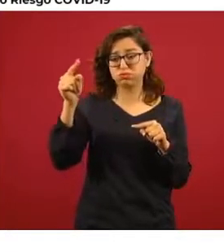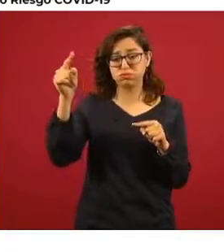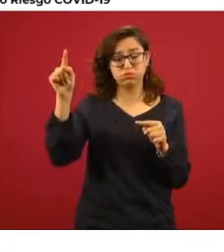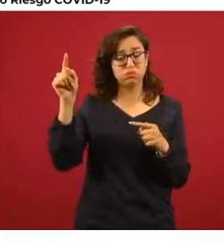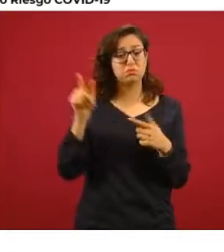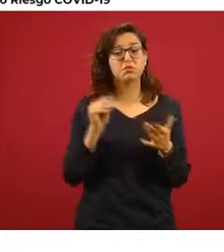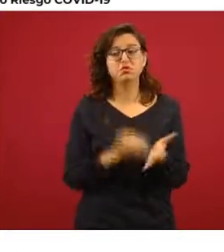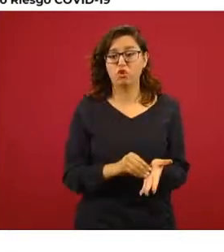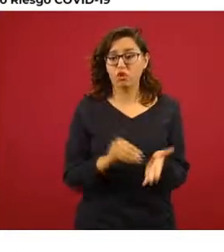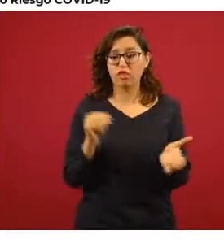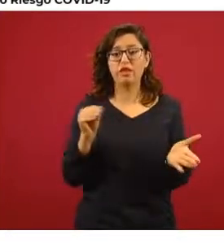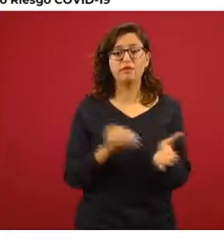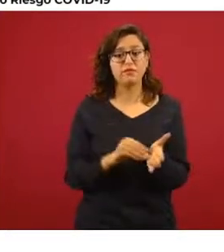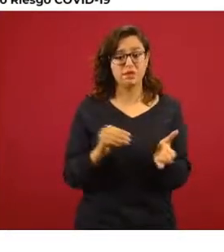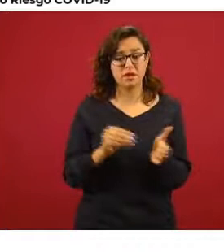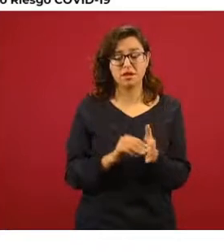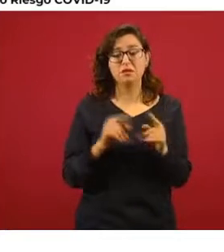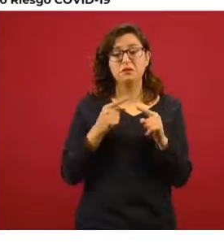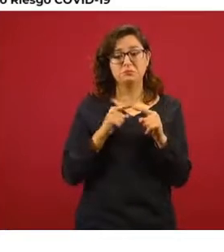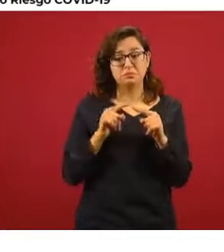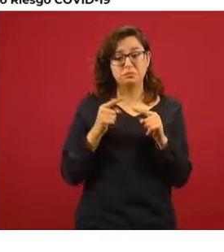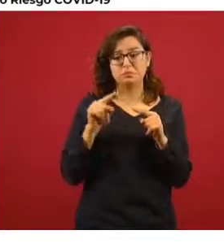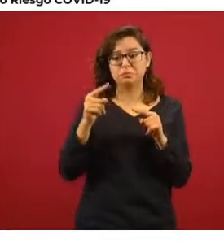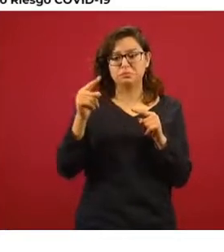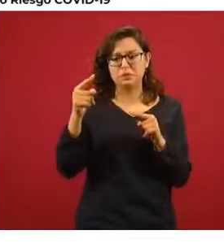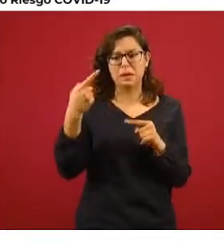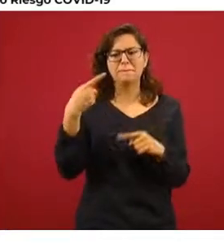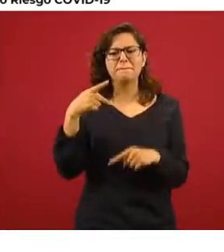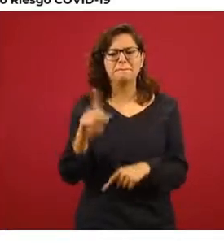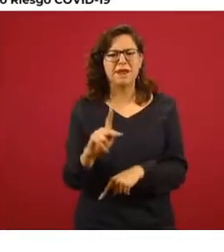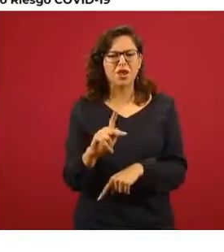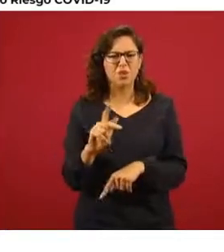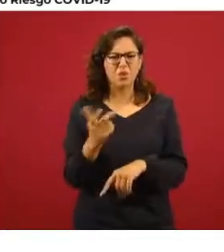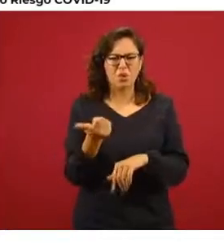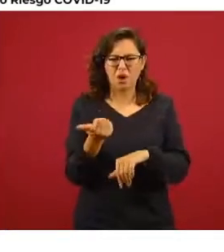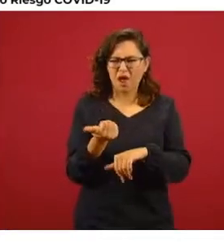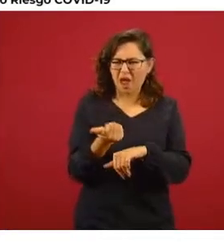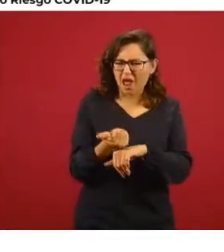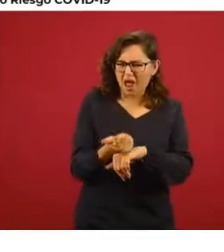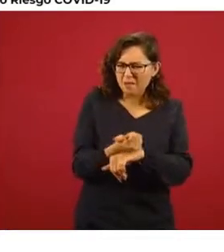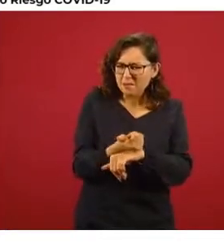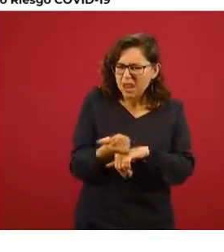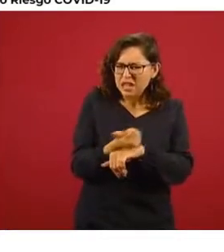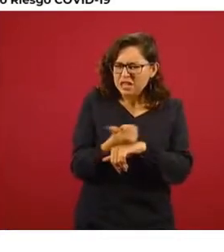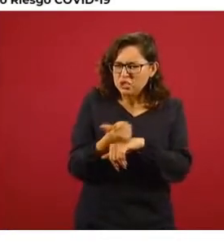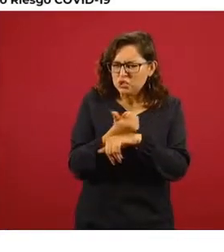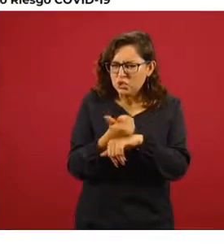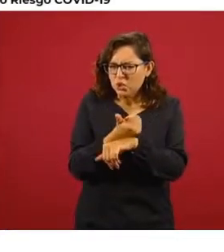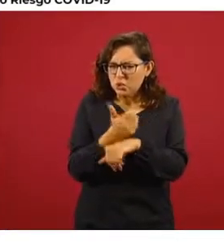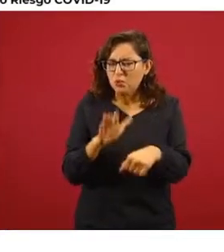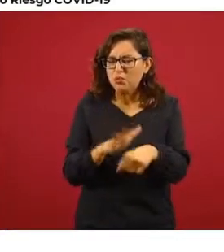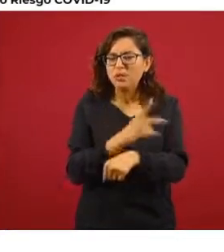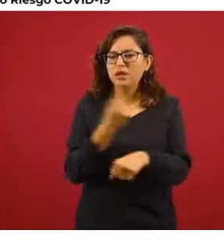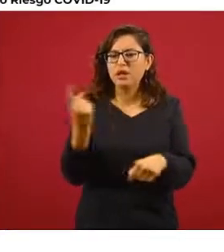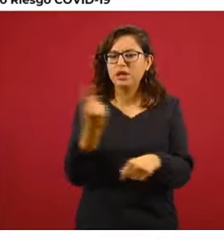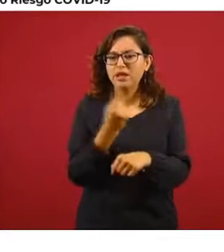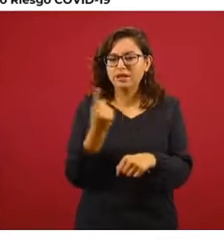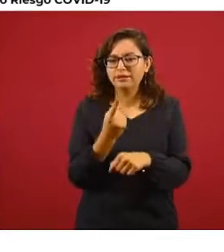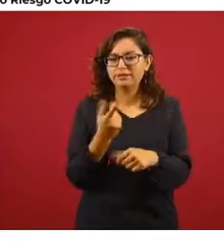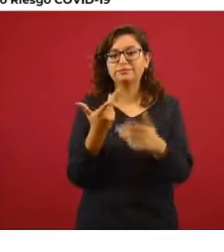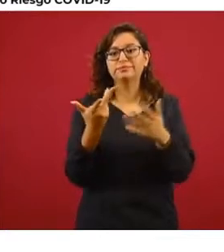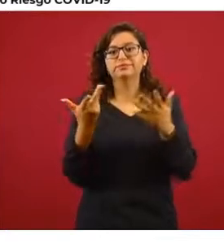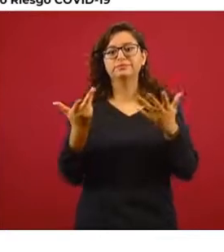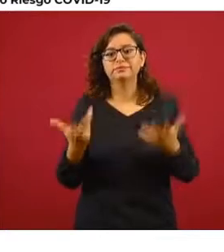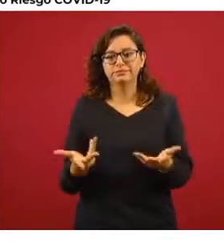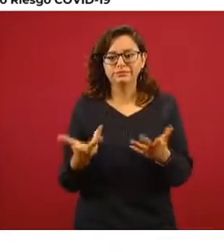ascenso. Sin embargo, está en color amarillo porque localmente para el periodo que se evalúa cercano a la disposición